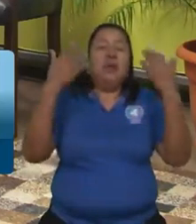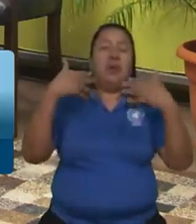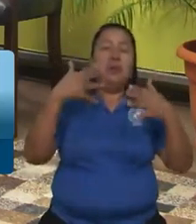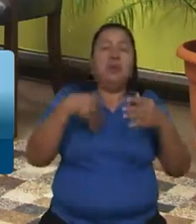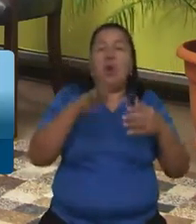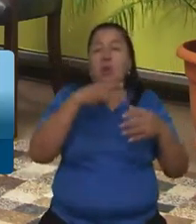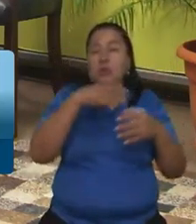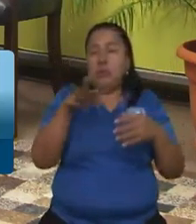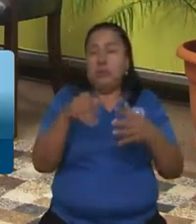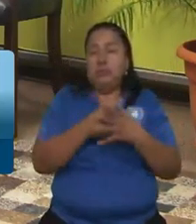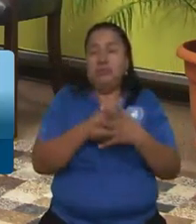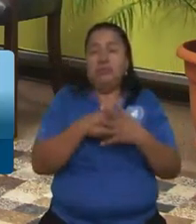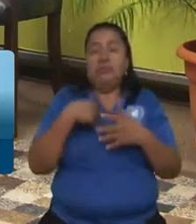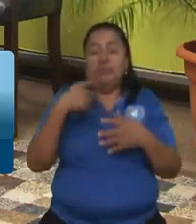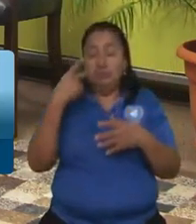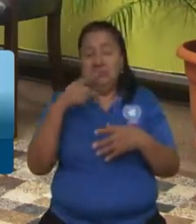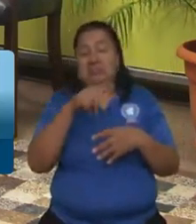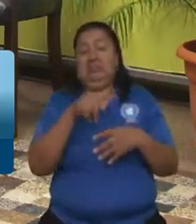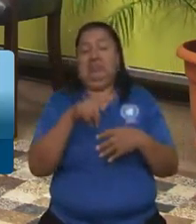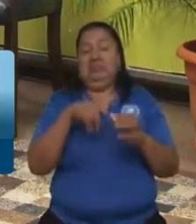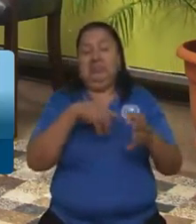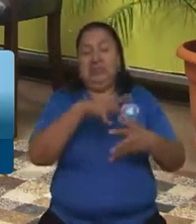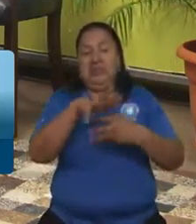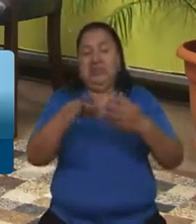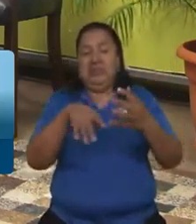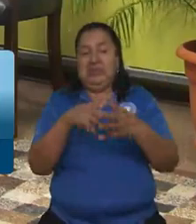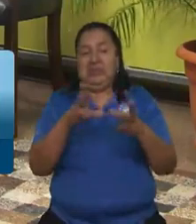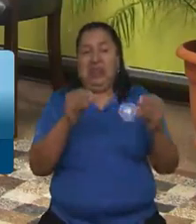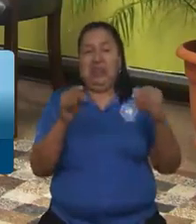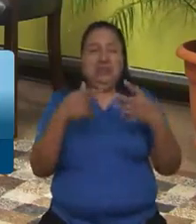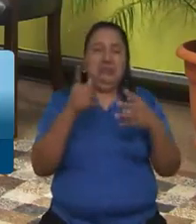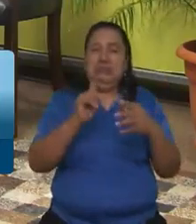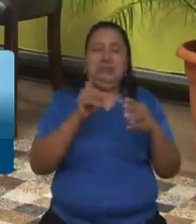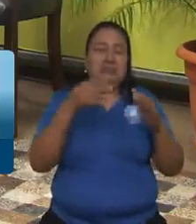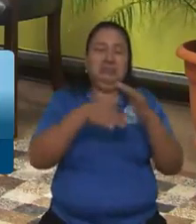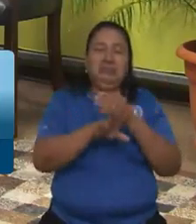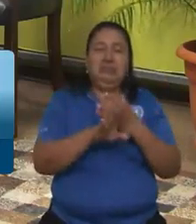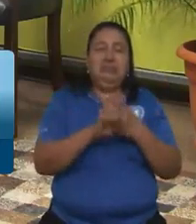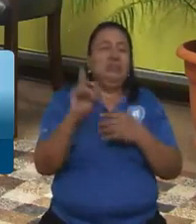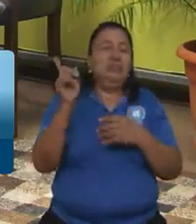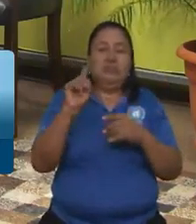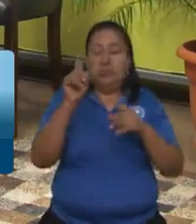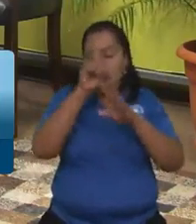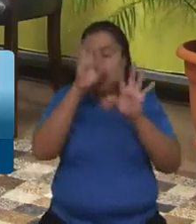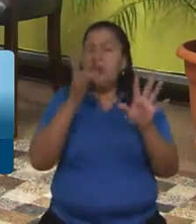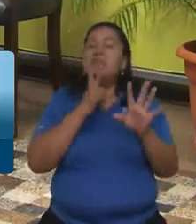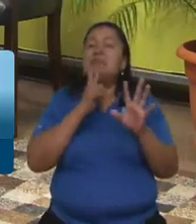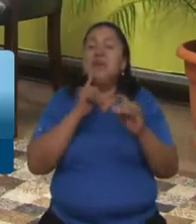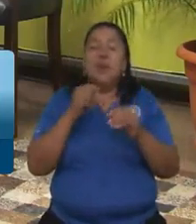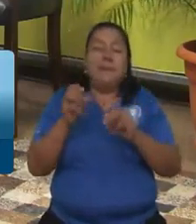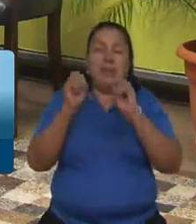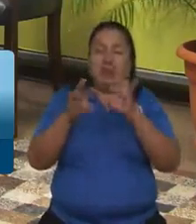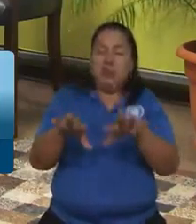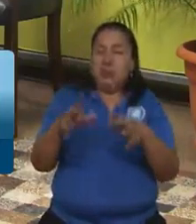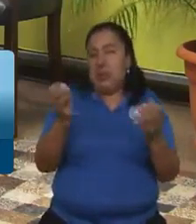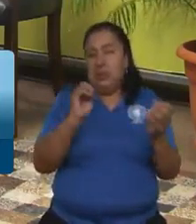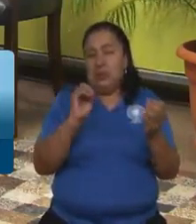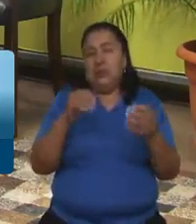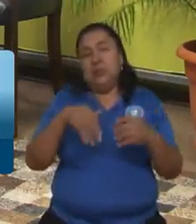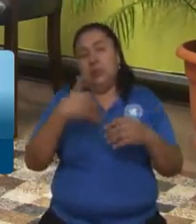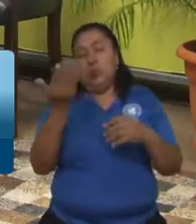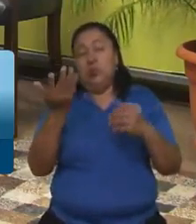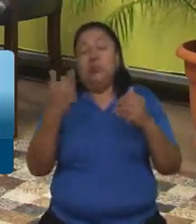sea menos contaminado, porque incluso mar o río pueden echar ahí desechos, la fábrica,